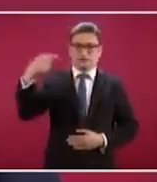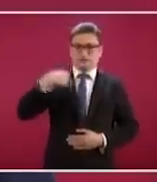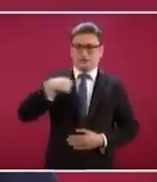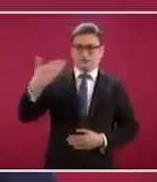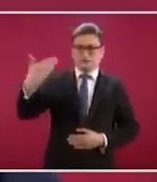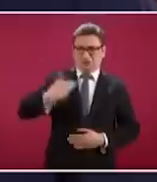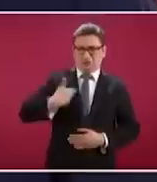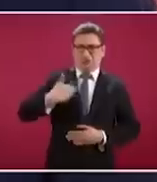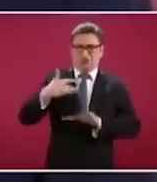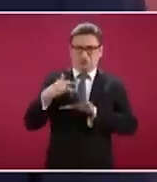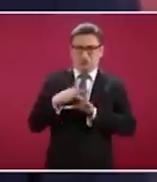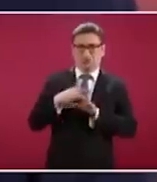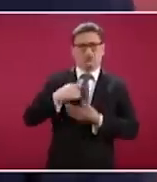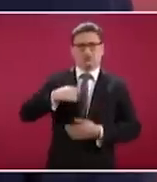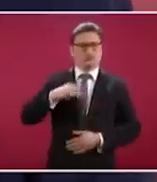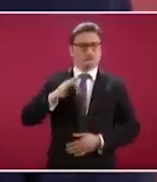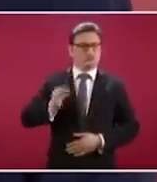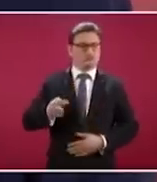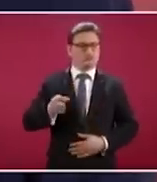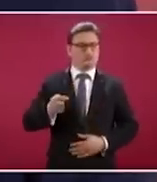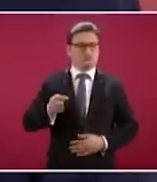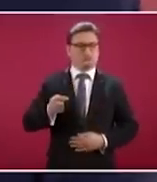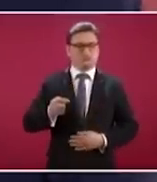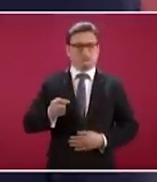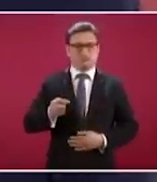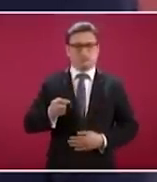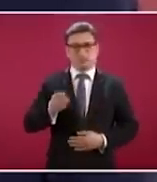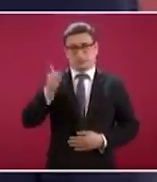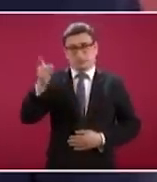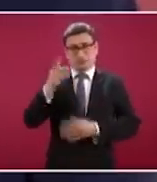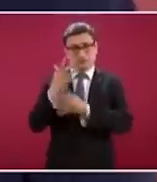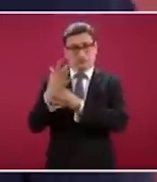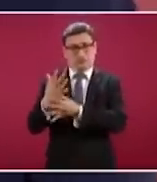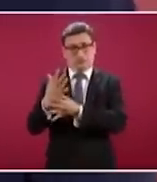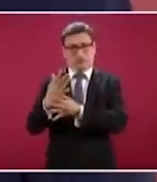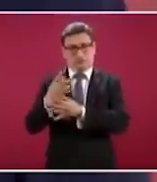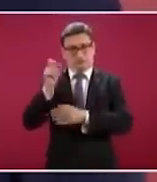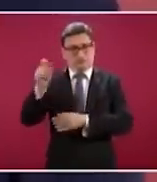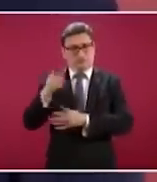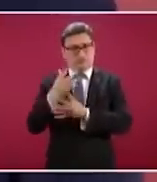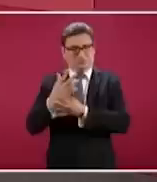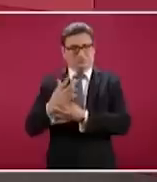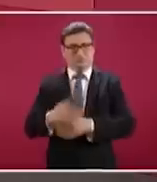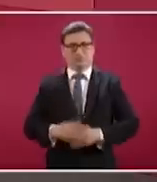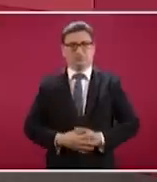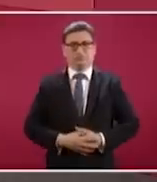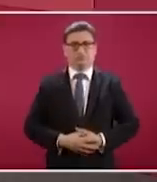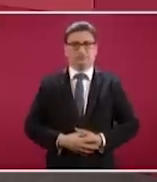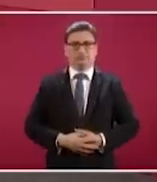apoyo y que yo no he aceptado. Él mismo lo dice, lo señala.